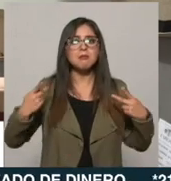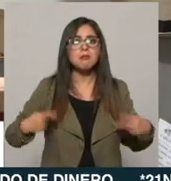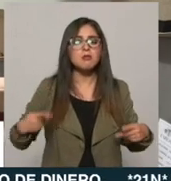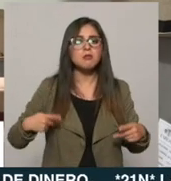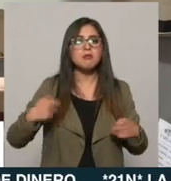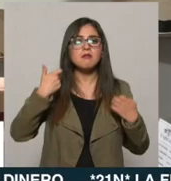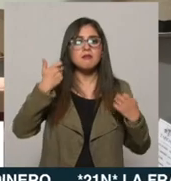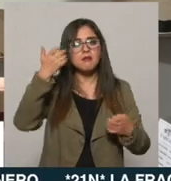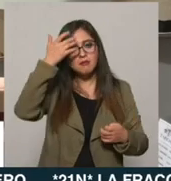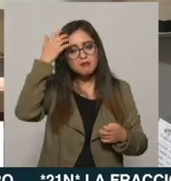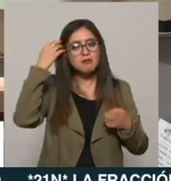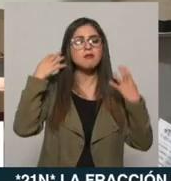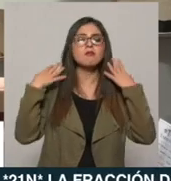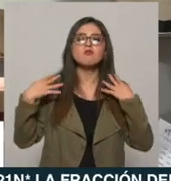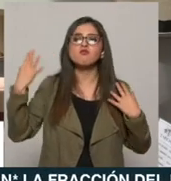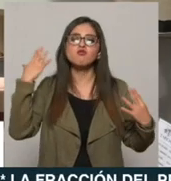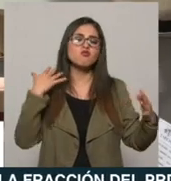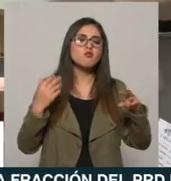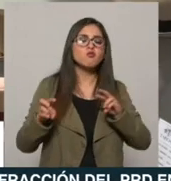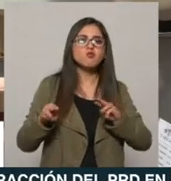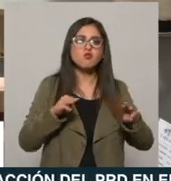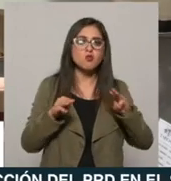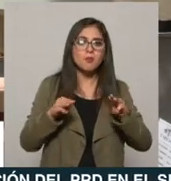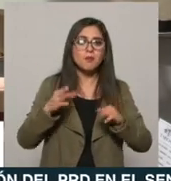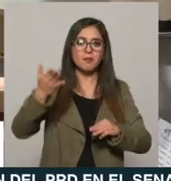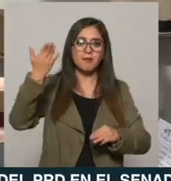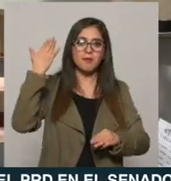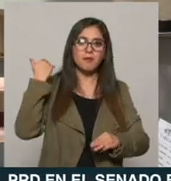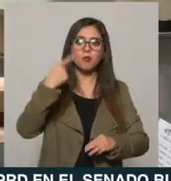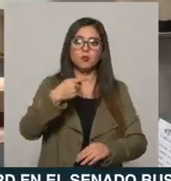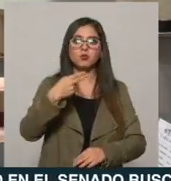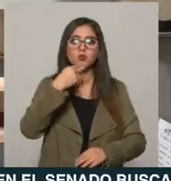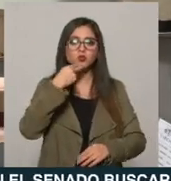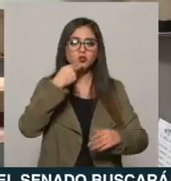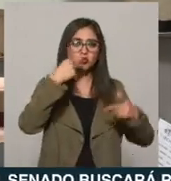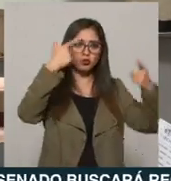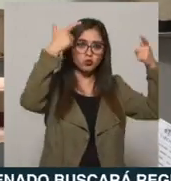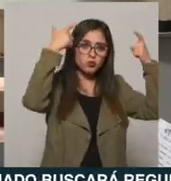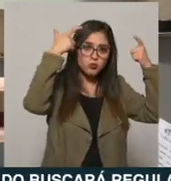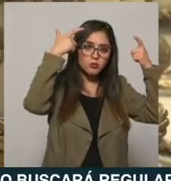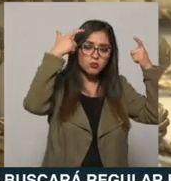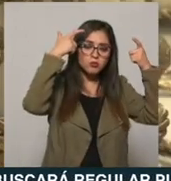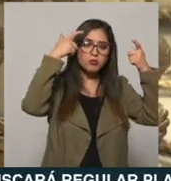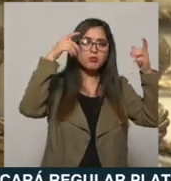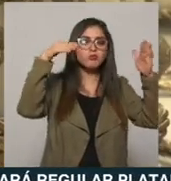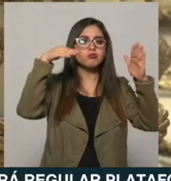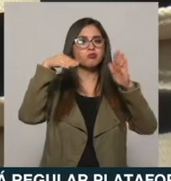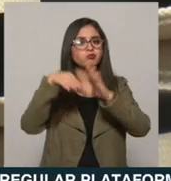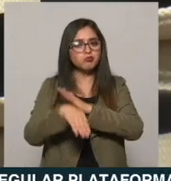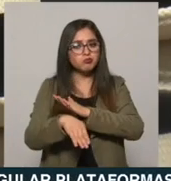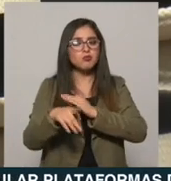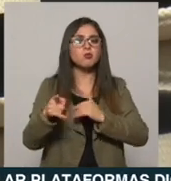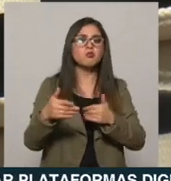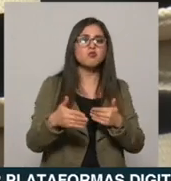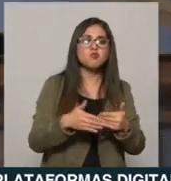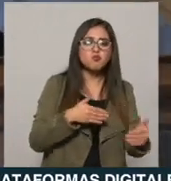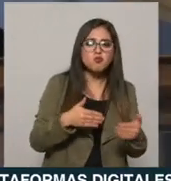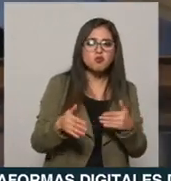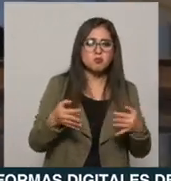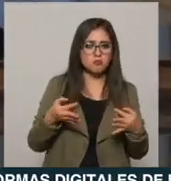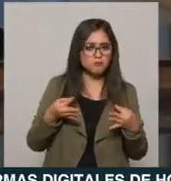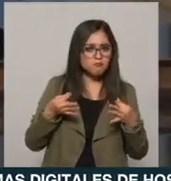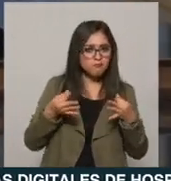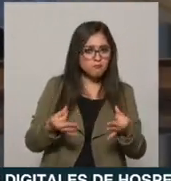las melenas. Entonces ahí es cuando el uso del sombrero empieza a decaer. Moda, calidad